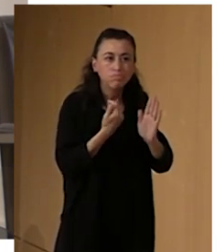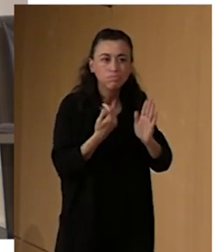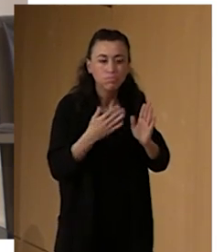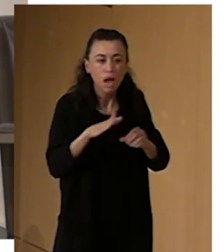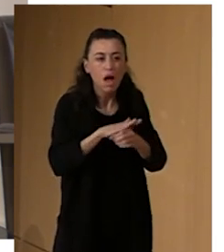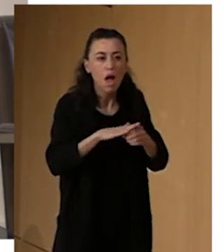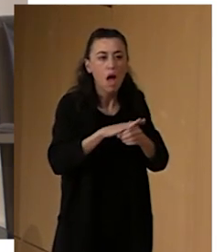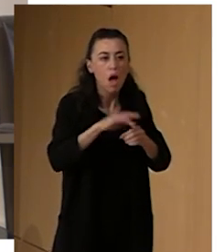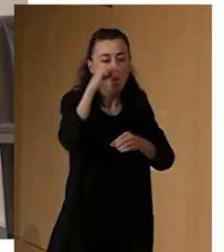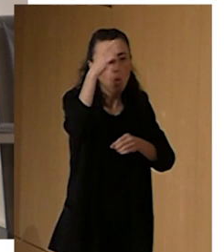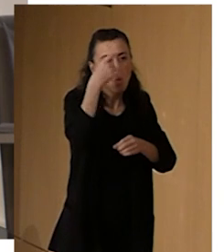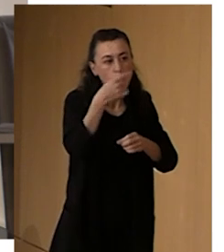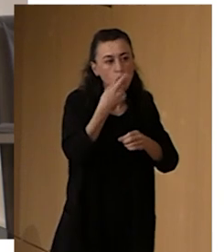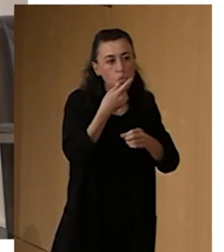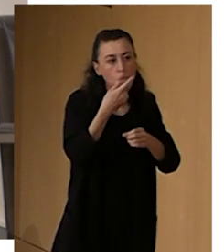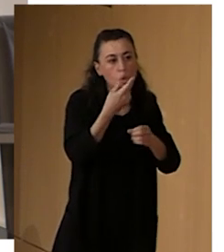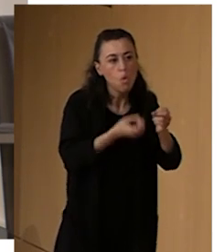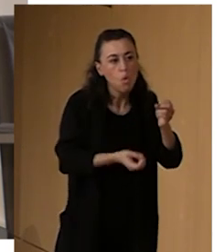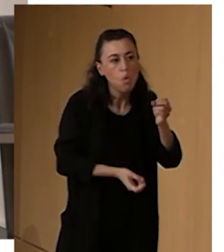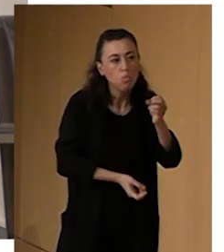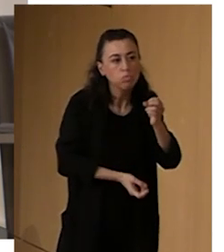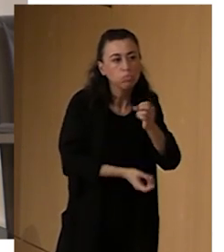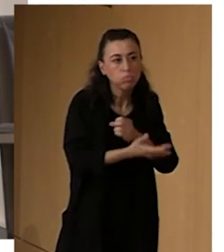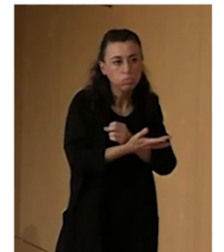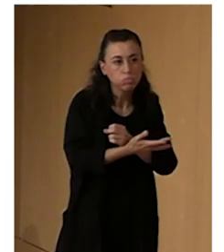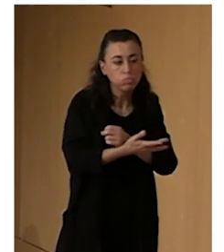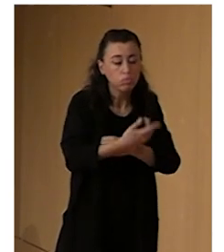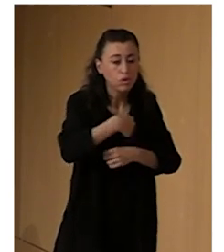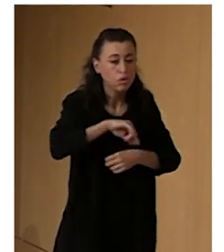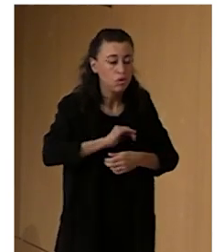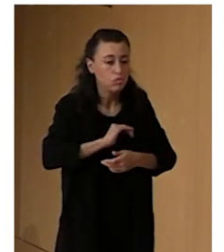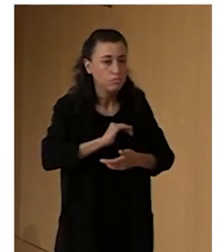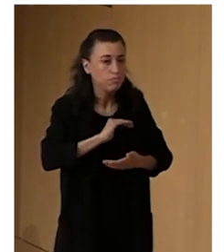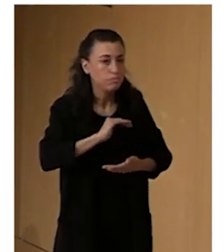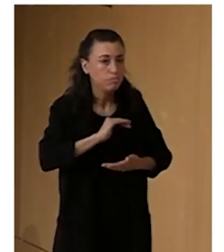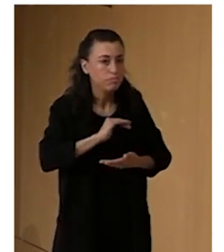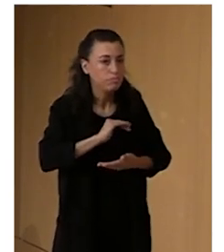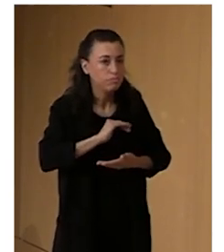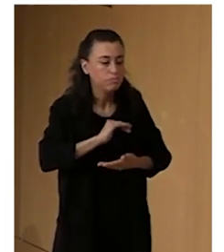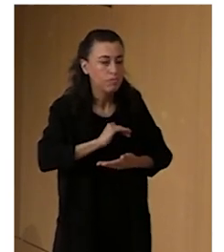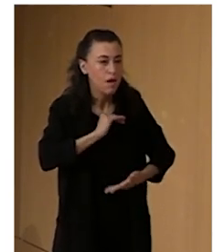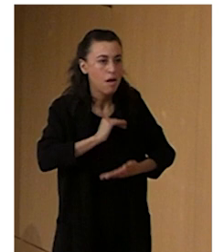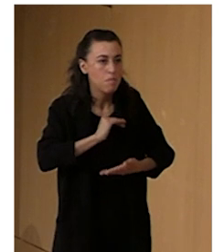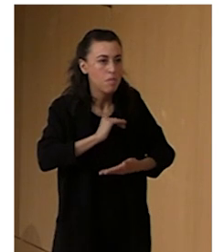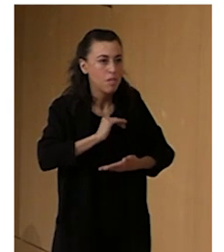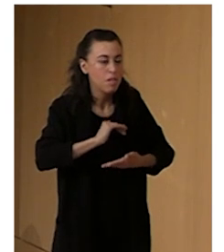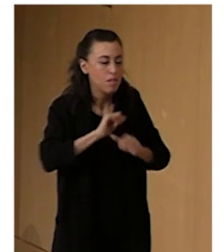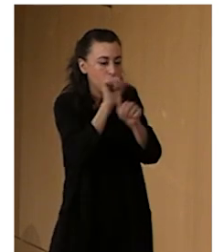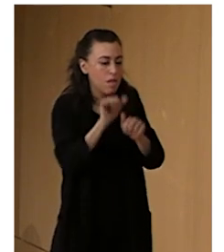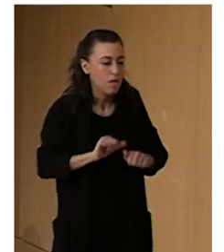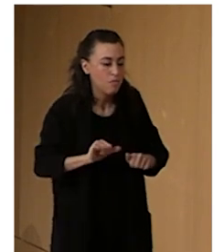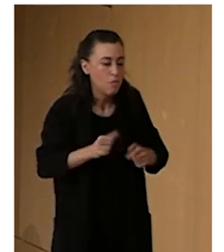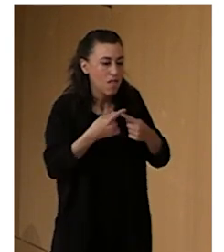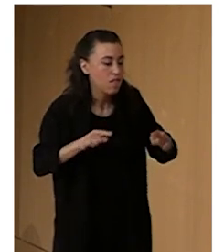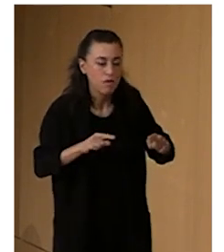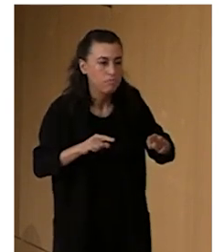cultura porque no seríamos capaces al ser esta variedad de centros de de llevarlo a cabo de una forma distinta cada uno